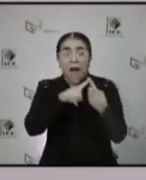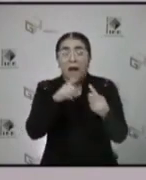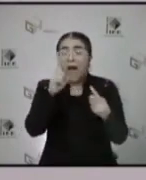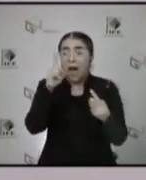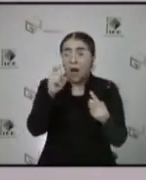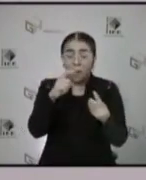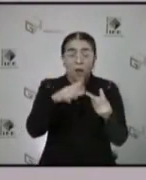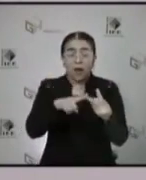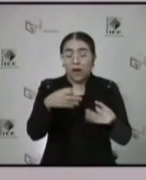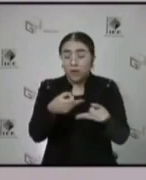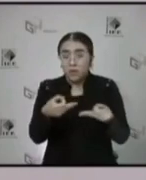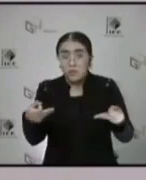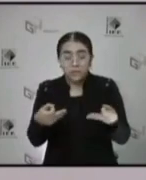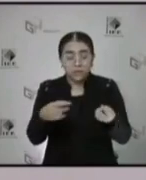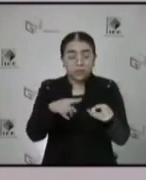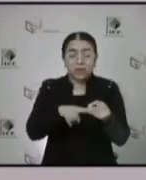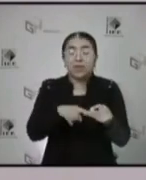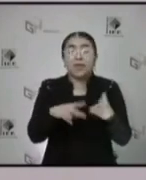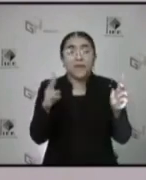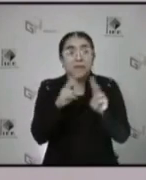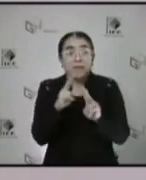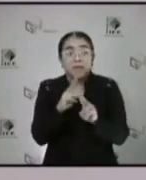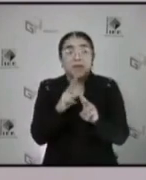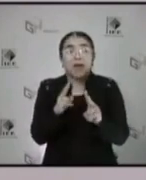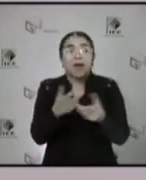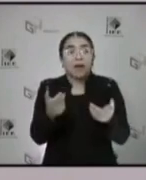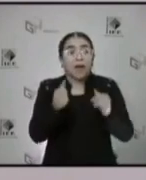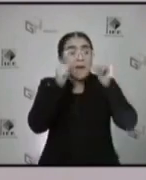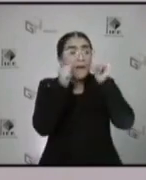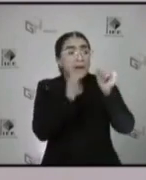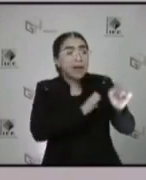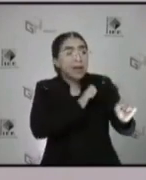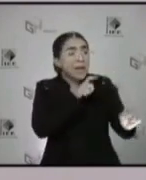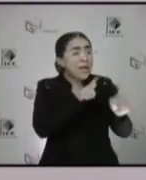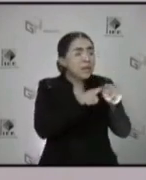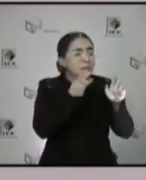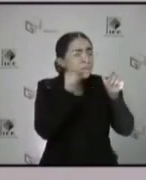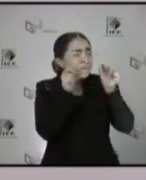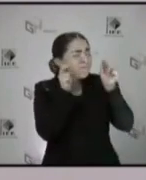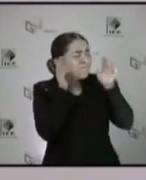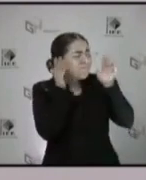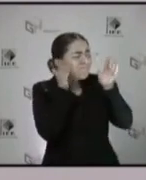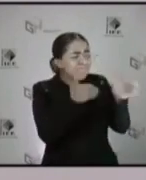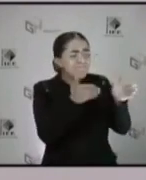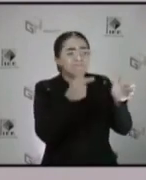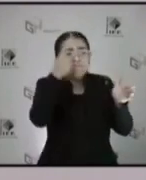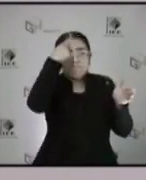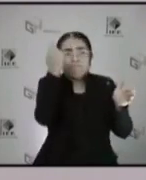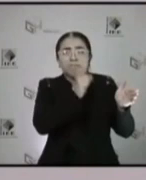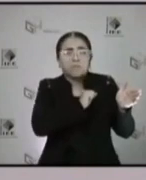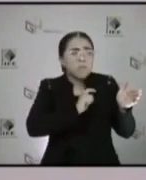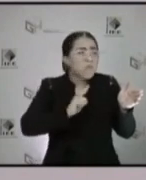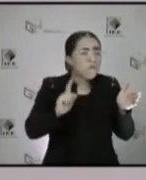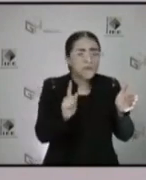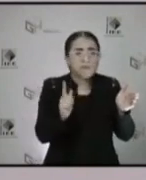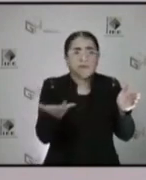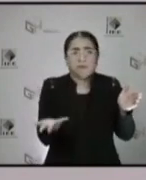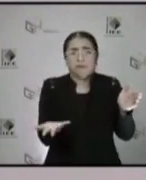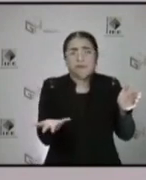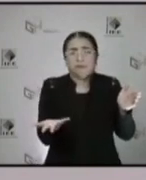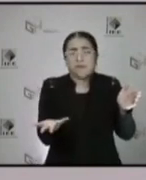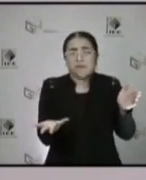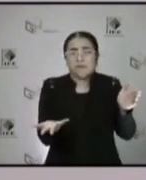el aire. Se requiere atención especial y una política profesional, ya que